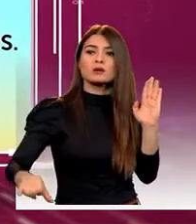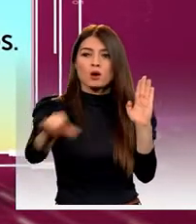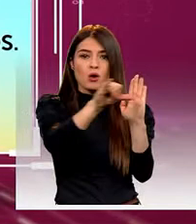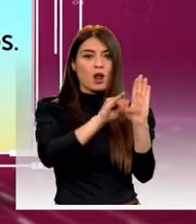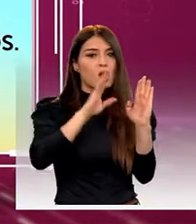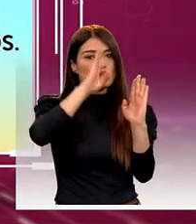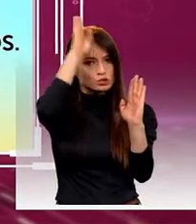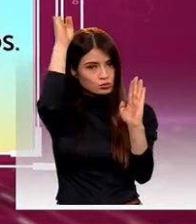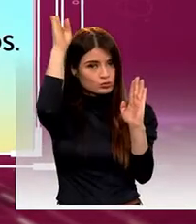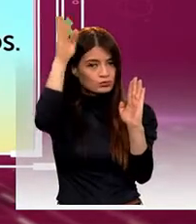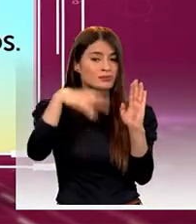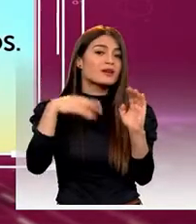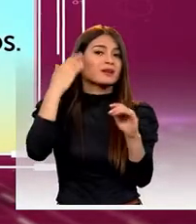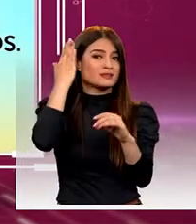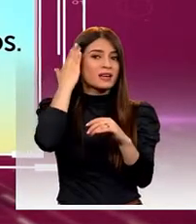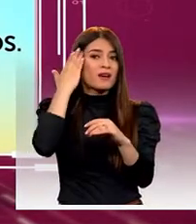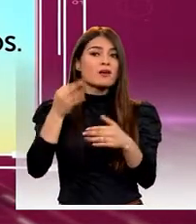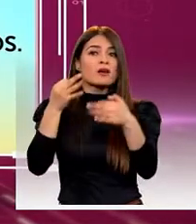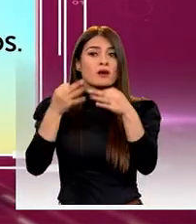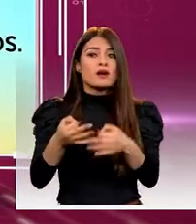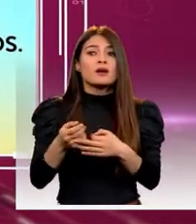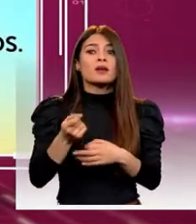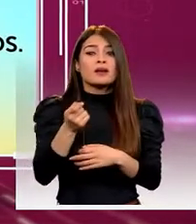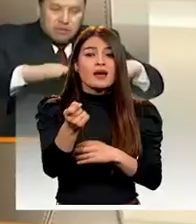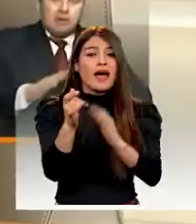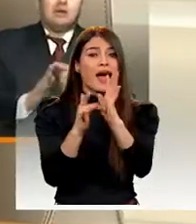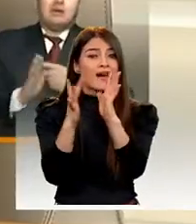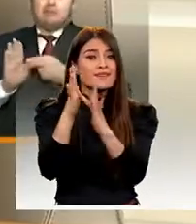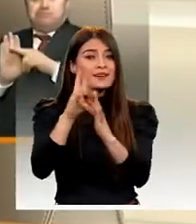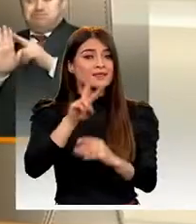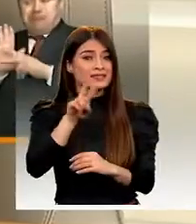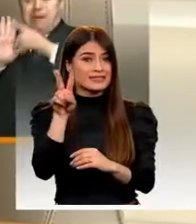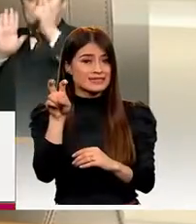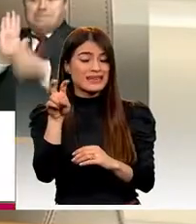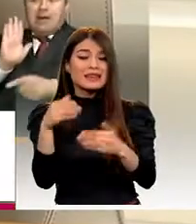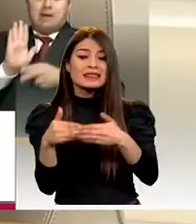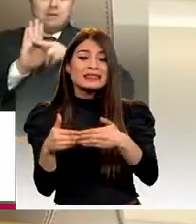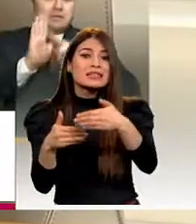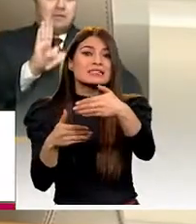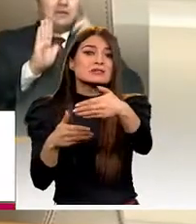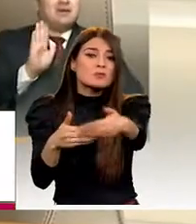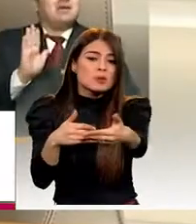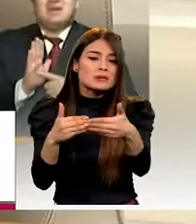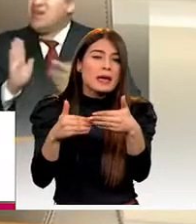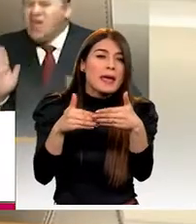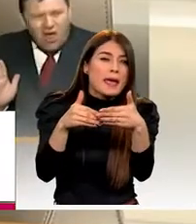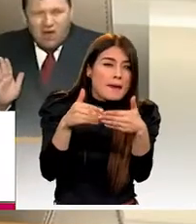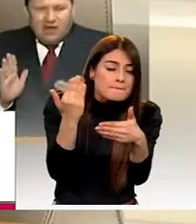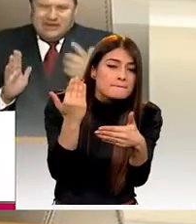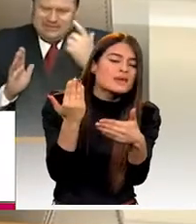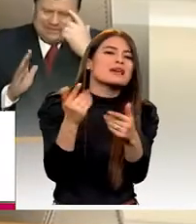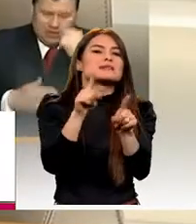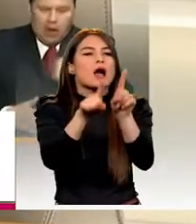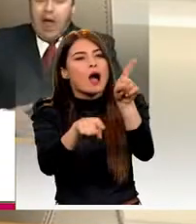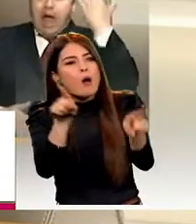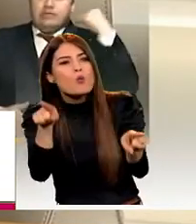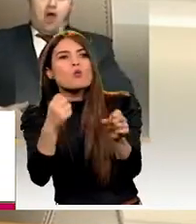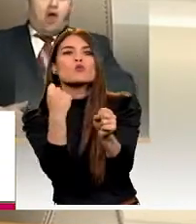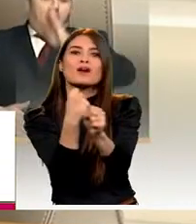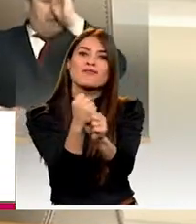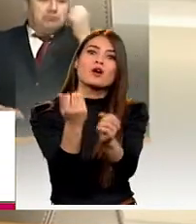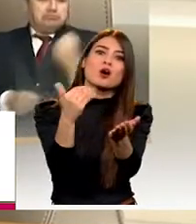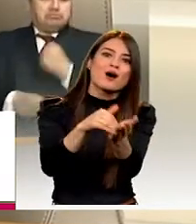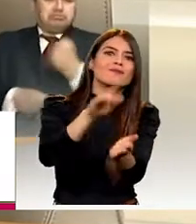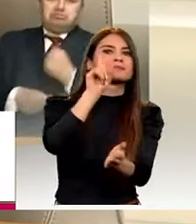de casi un mes de aislamiento obligatorio. Los protocolos de las manufacturas tienen que ver con estos cambios de hábitos que tenemos